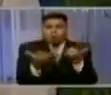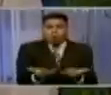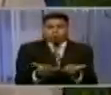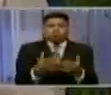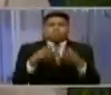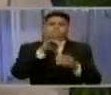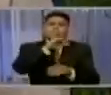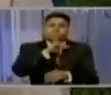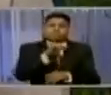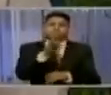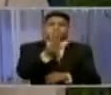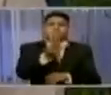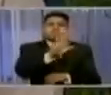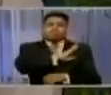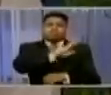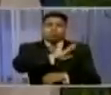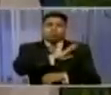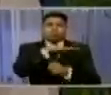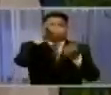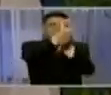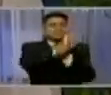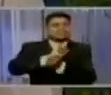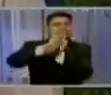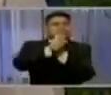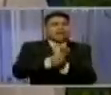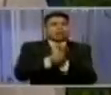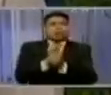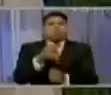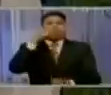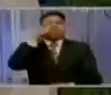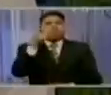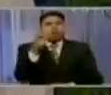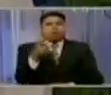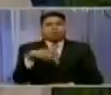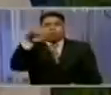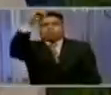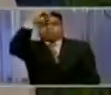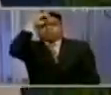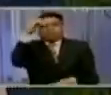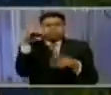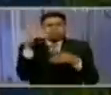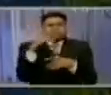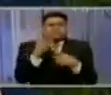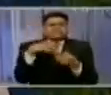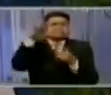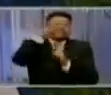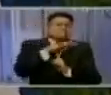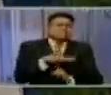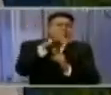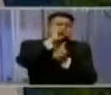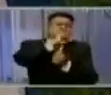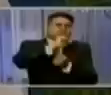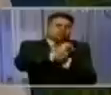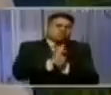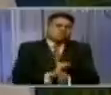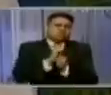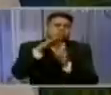esclavismo. Un pueblo en las tinieblas es un pueblo sometido a la